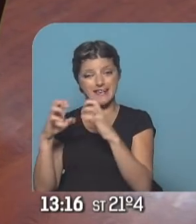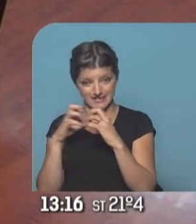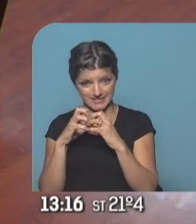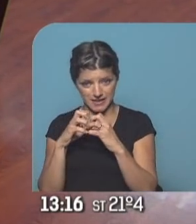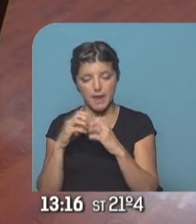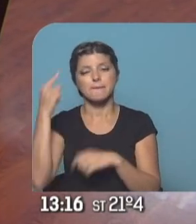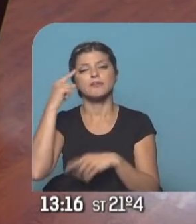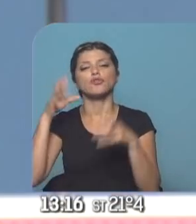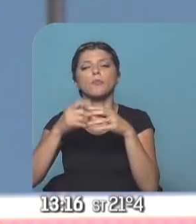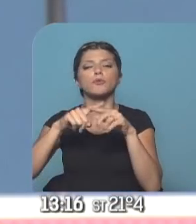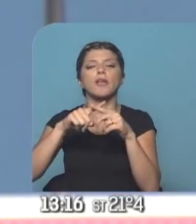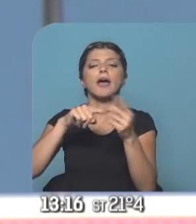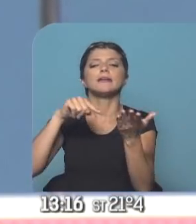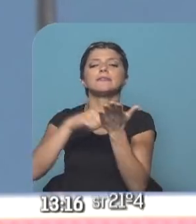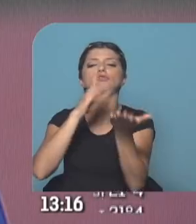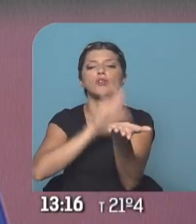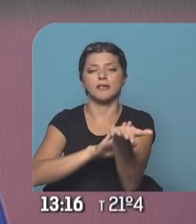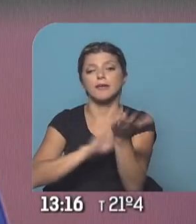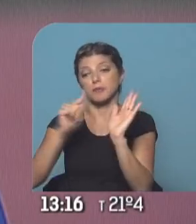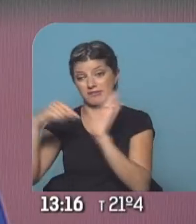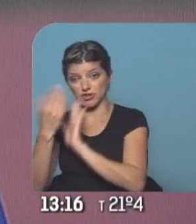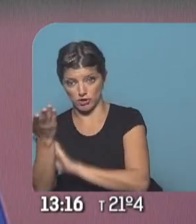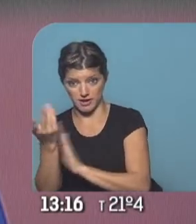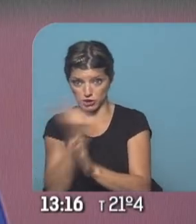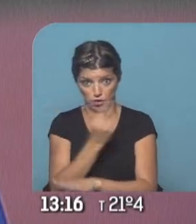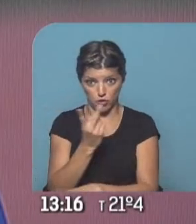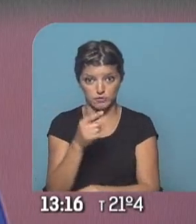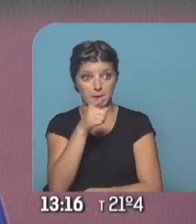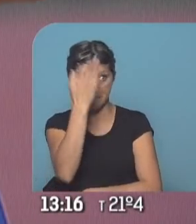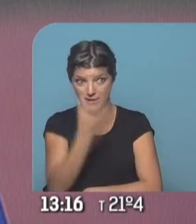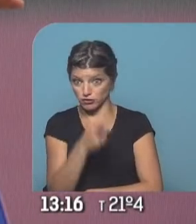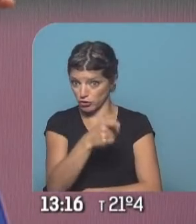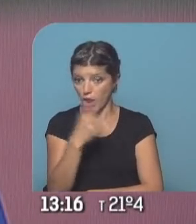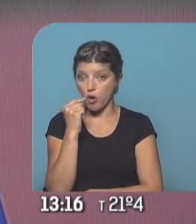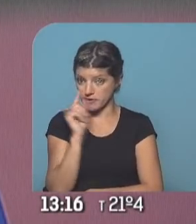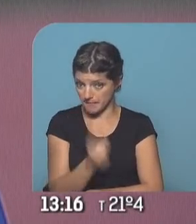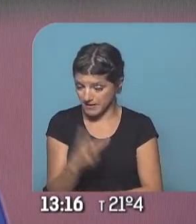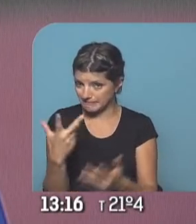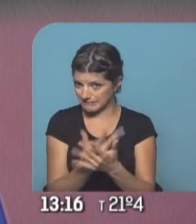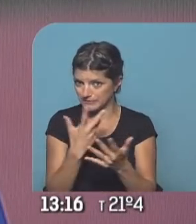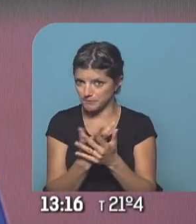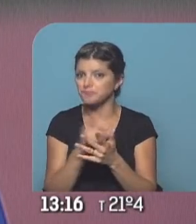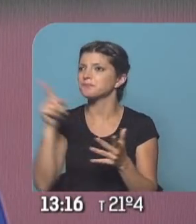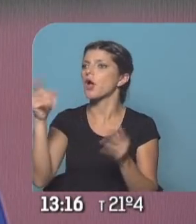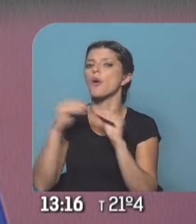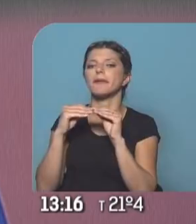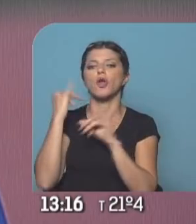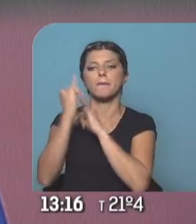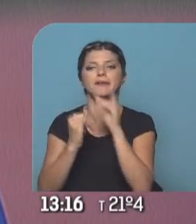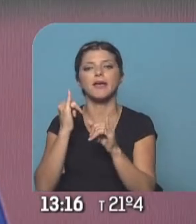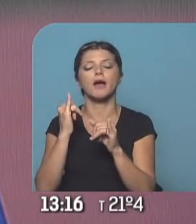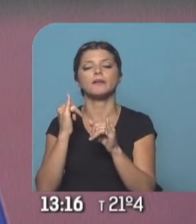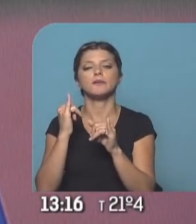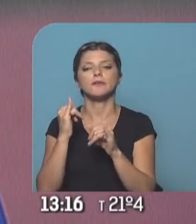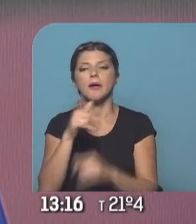centroizquierda, sino para la centroderecha, lo está sufriendo también Piñera. Un apunte que quería agregarle a lo que dice Raúl es que me parece que